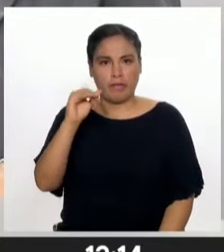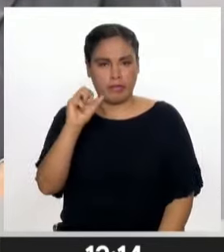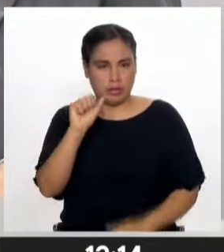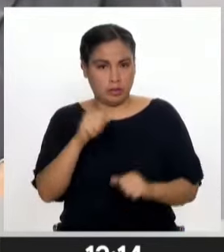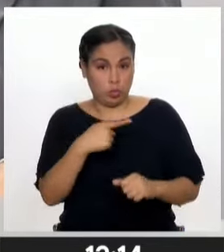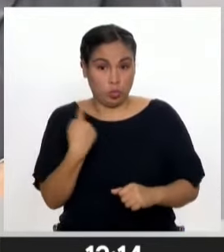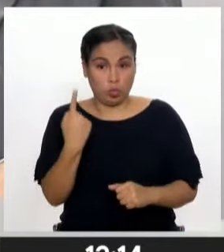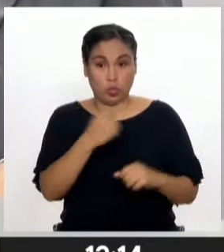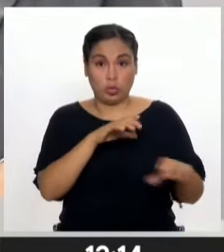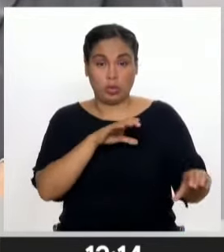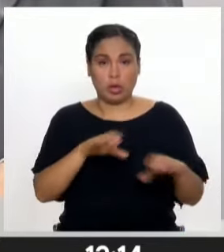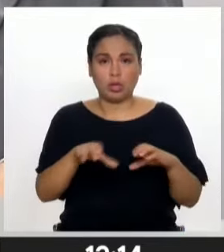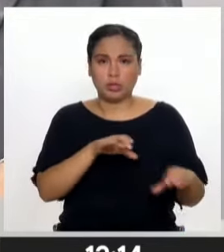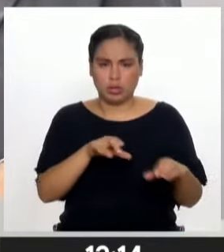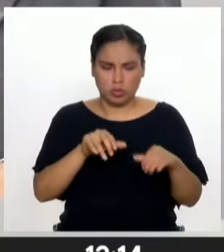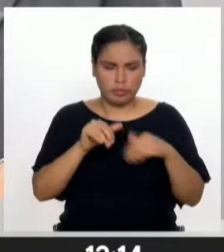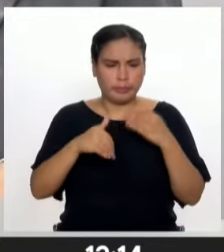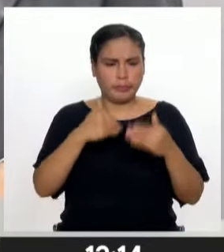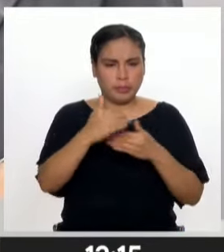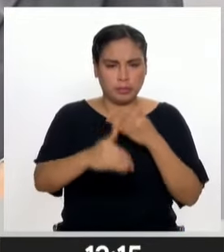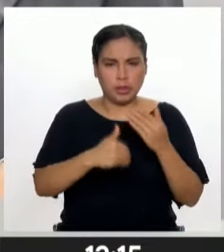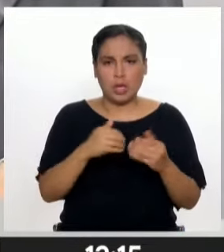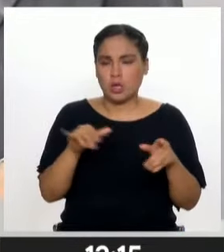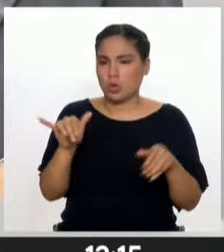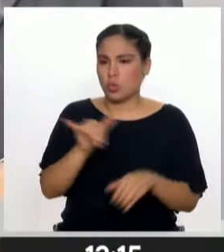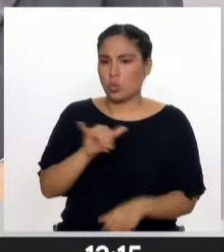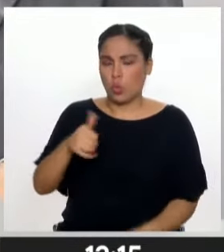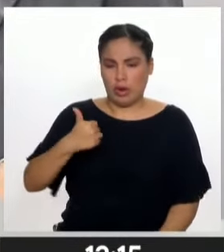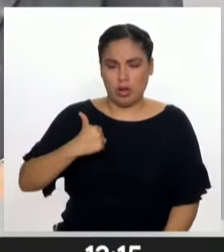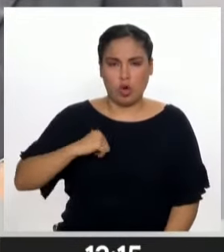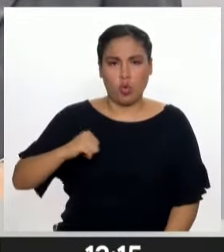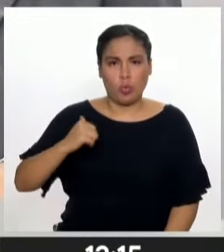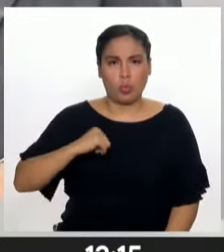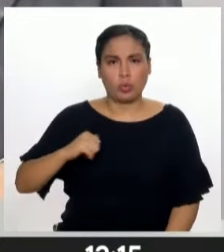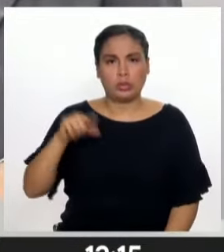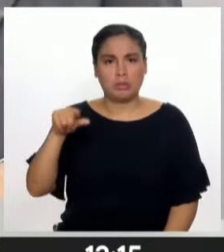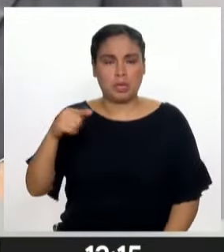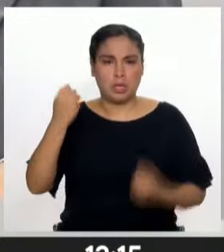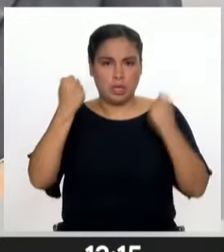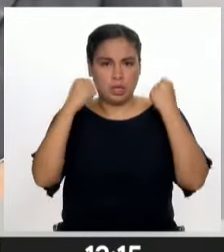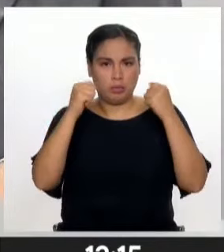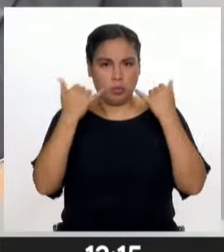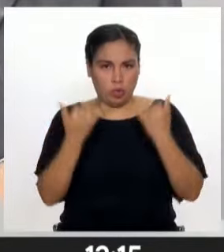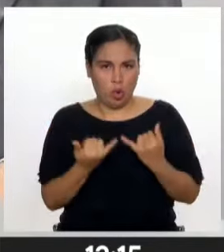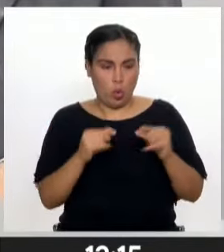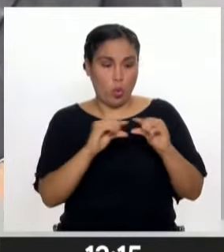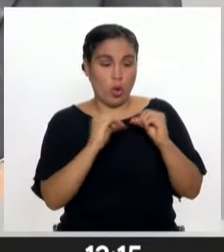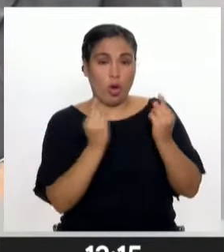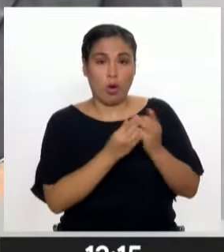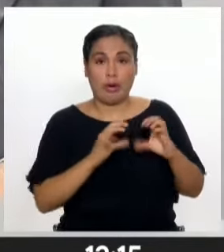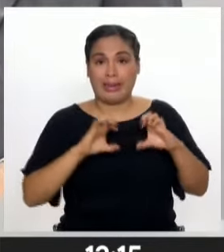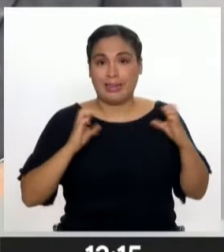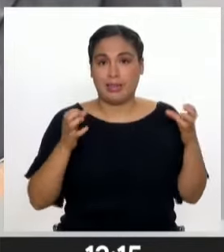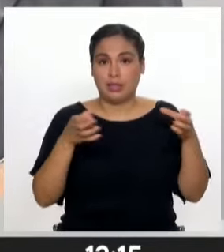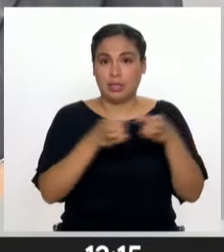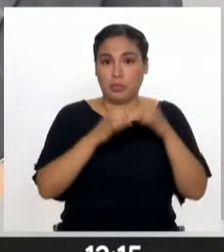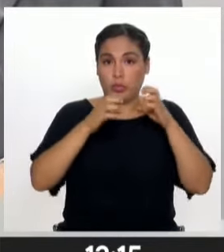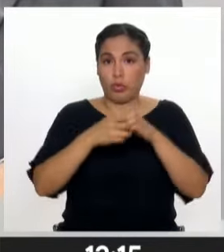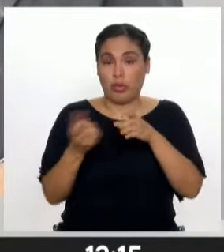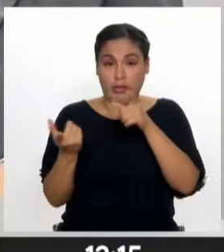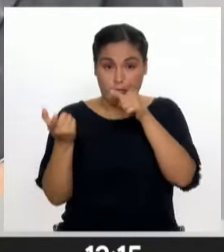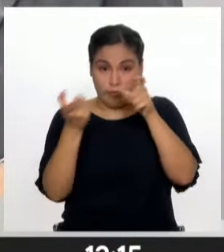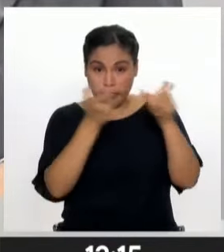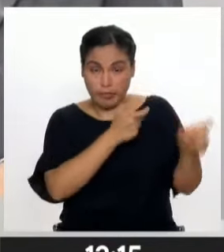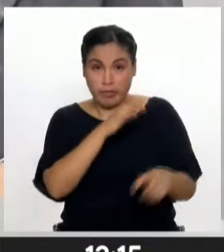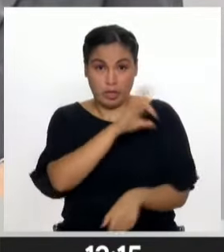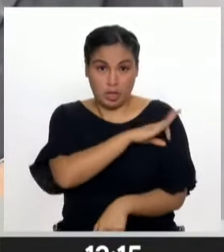en el marco del convenio con la Municipalidad de La Molina, ahora mismo nuestro equipo de fiscalización está haciendo el seguimiento a través de las